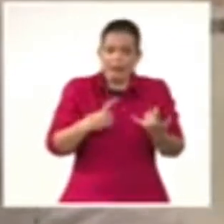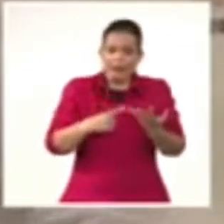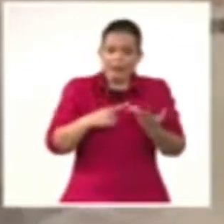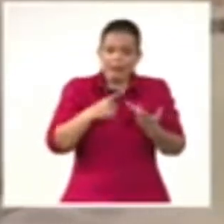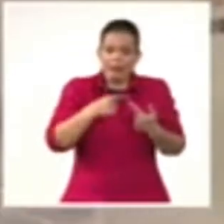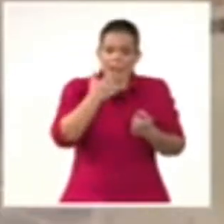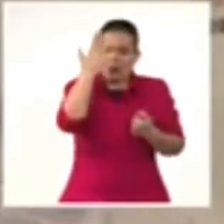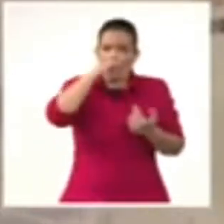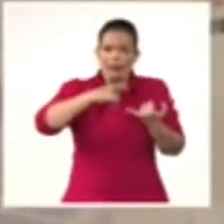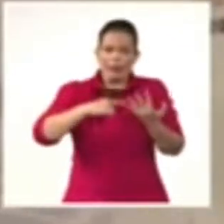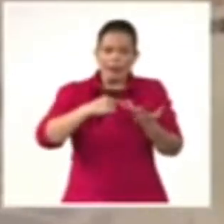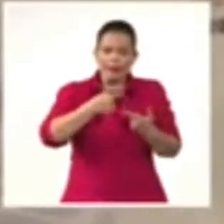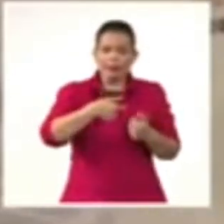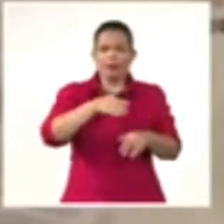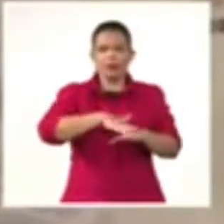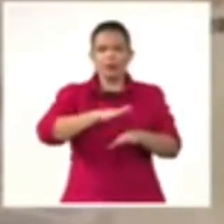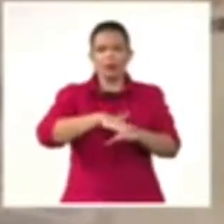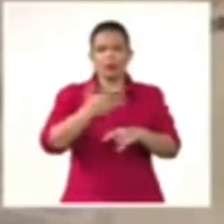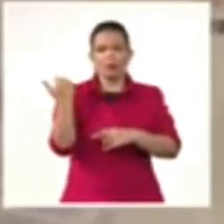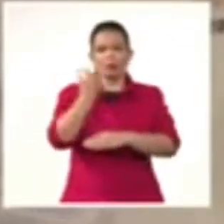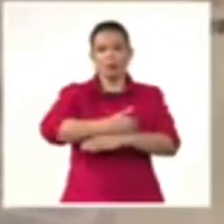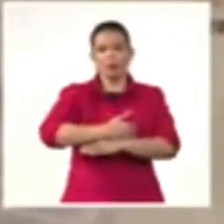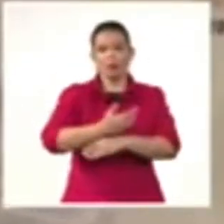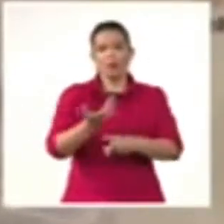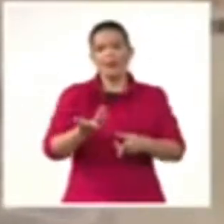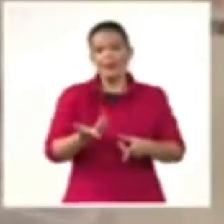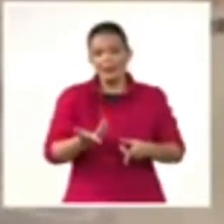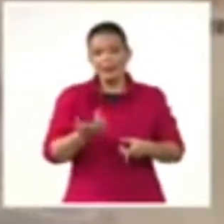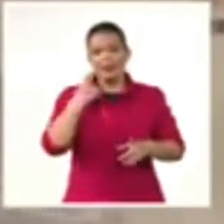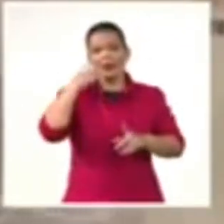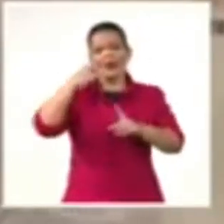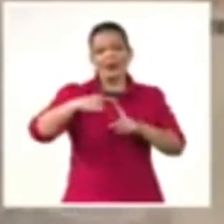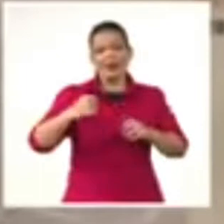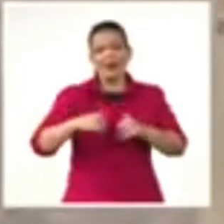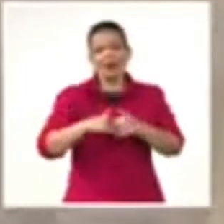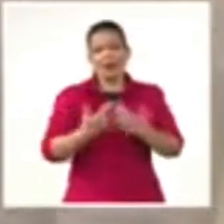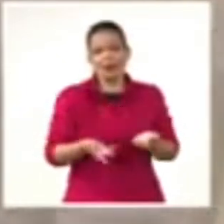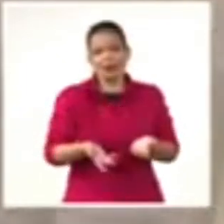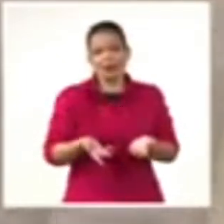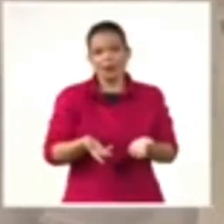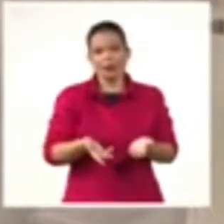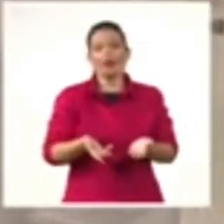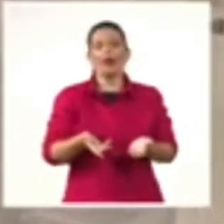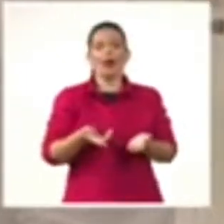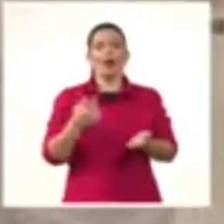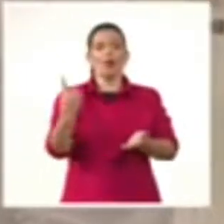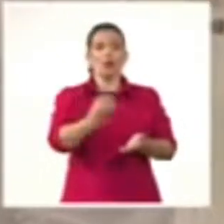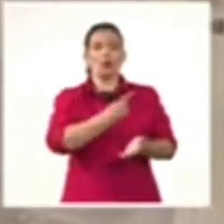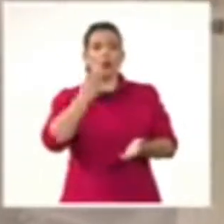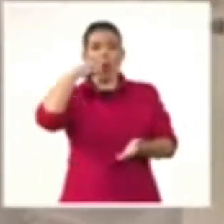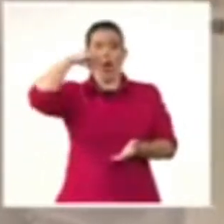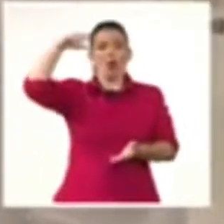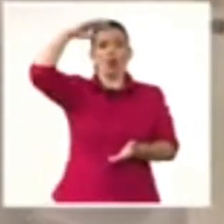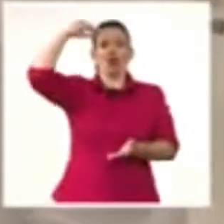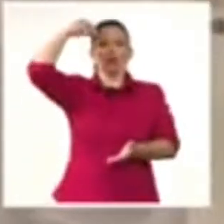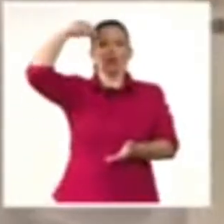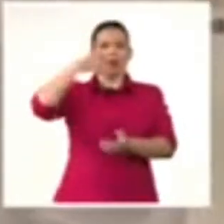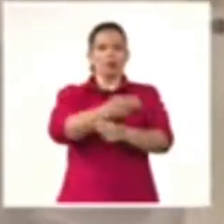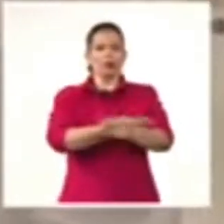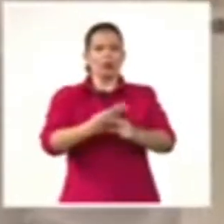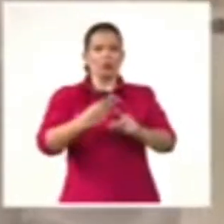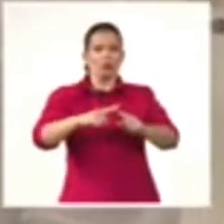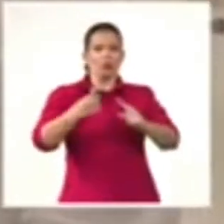pueblo y hasta la última generación olvide por qué se hizo una revolución socialista de los